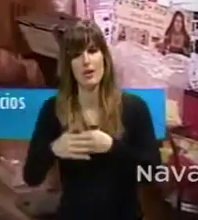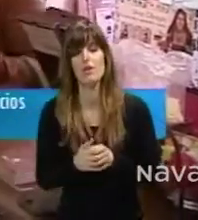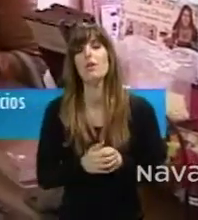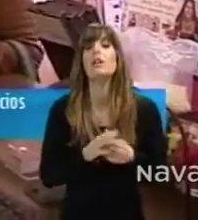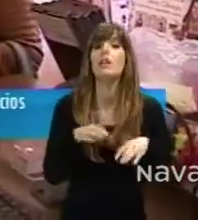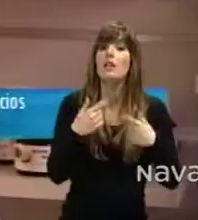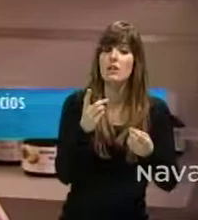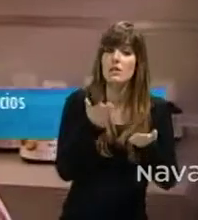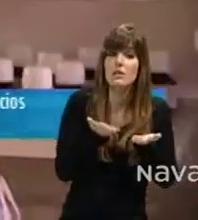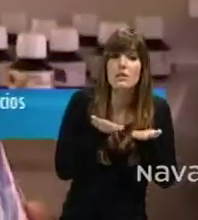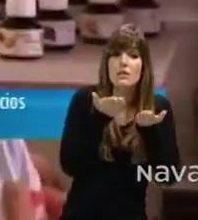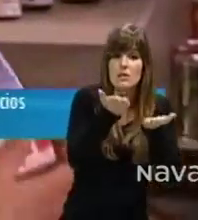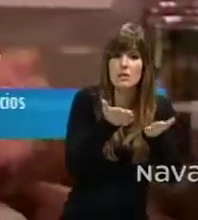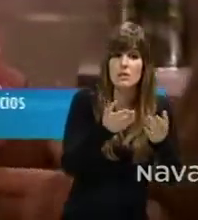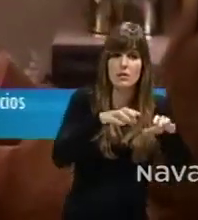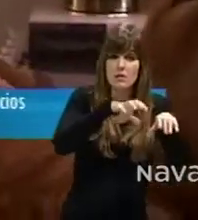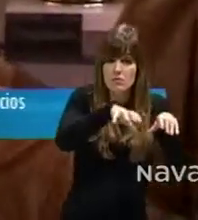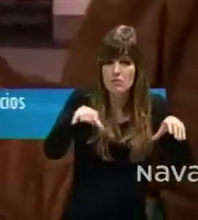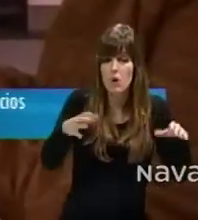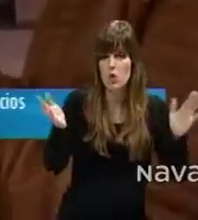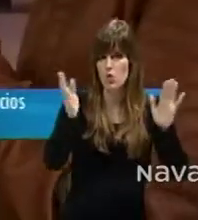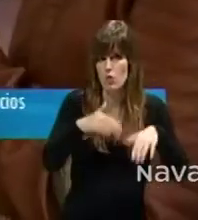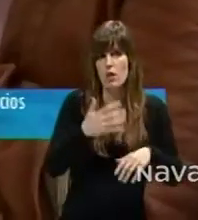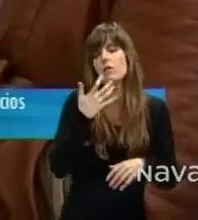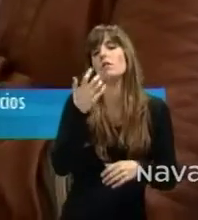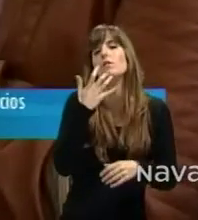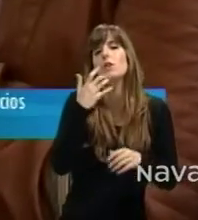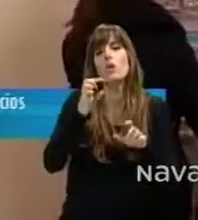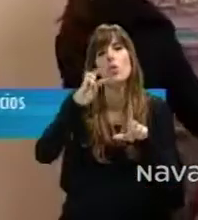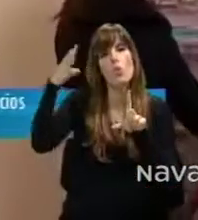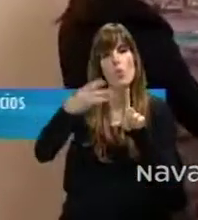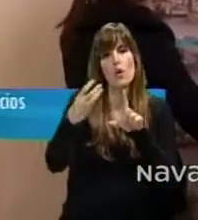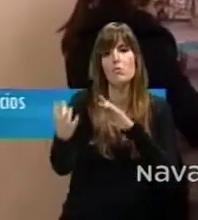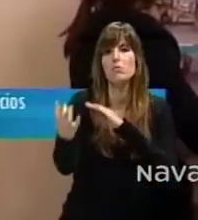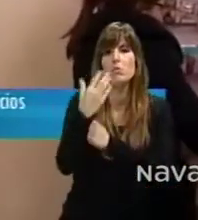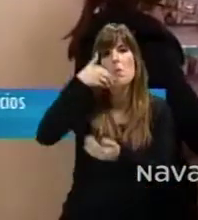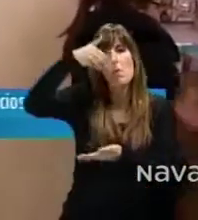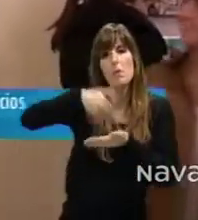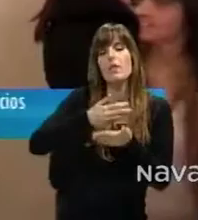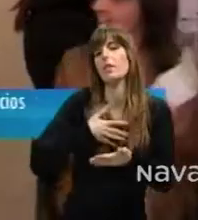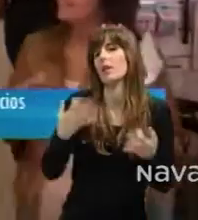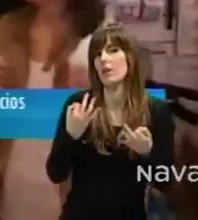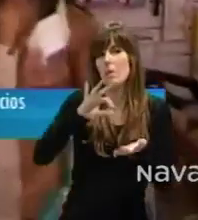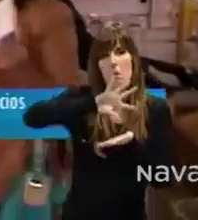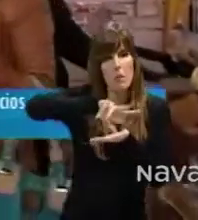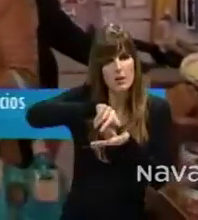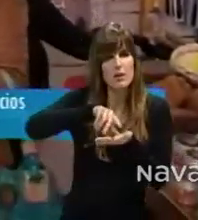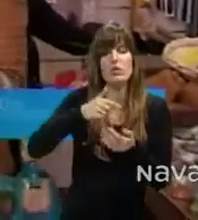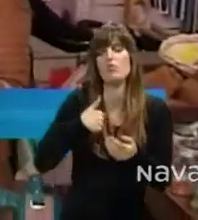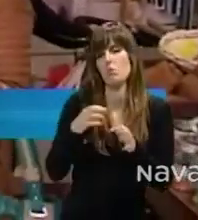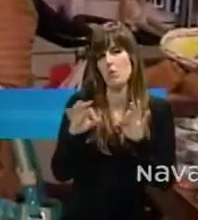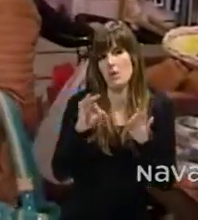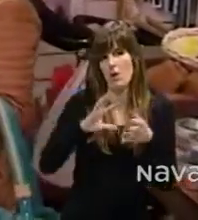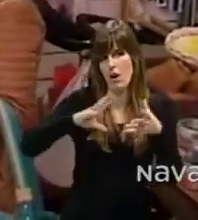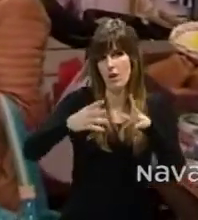nunca tenemos nada hecho, es decir, a mí normalmente nos contactan por vía web, tenemos una página web en la que nos contactan y servimos, claro,